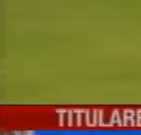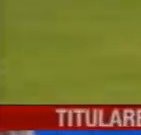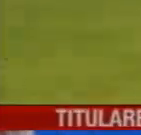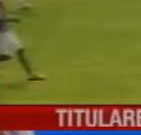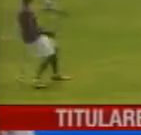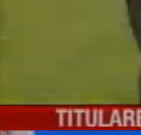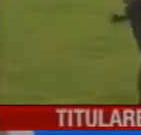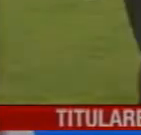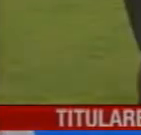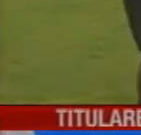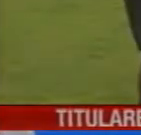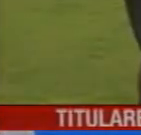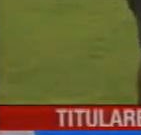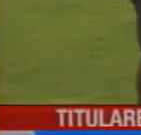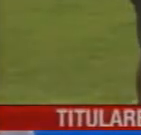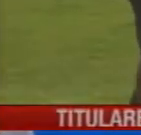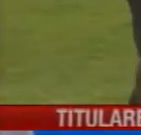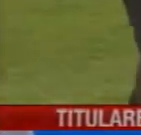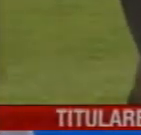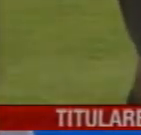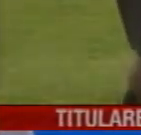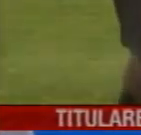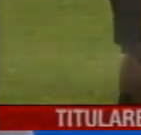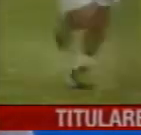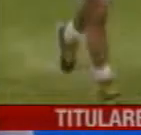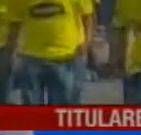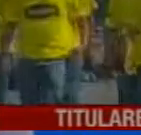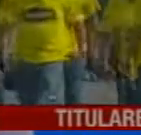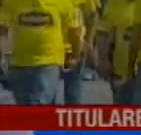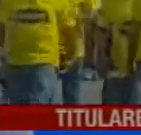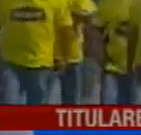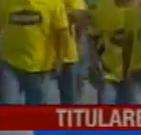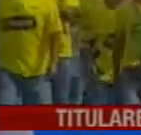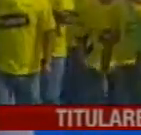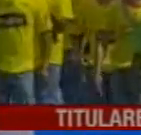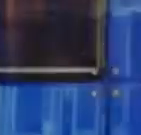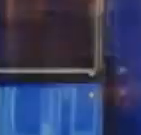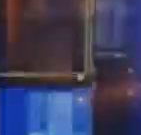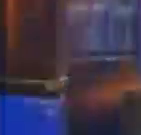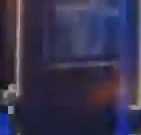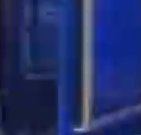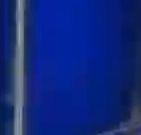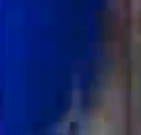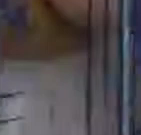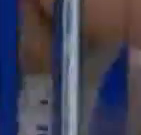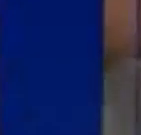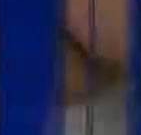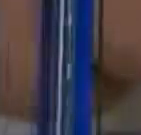Jugadores e hinchas hablan de la crítica situación económica por la que atraviesa el Barcelona.